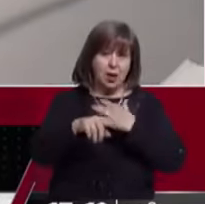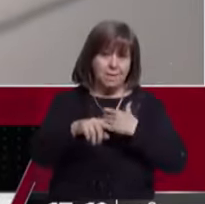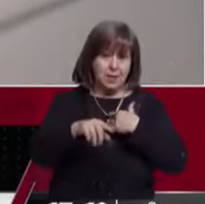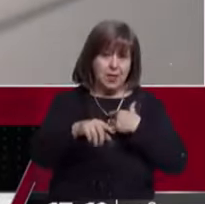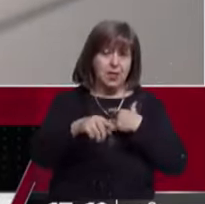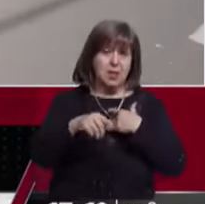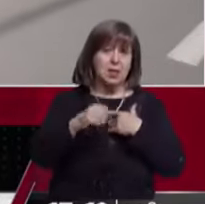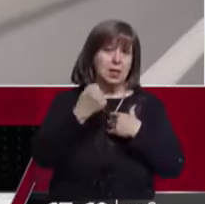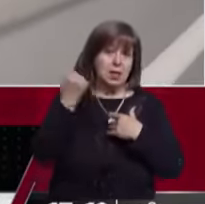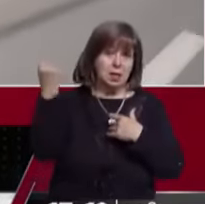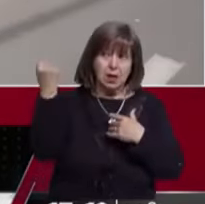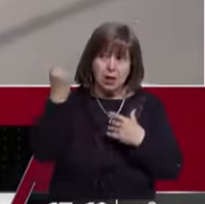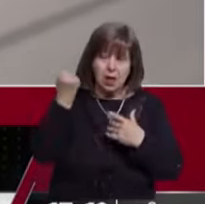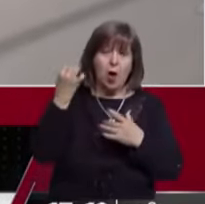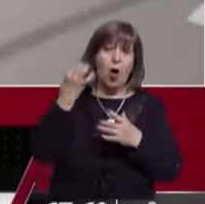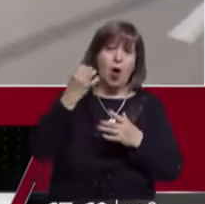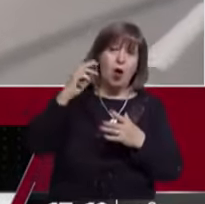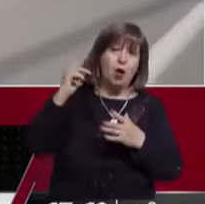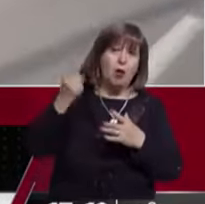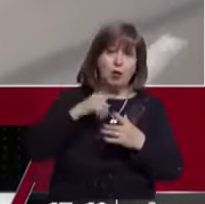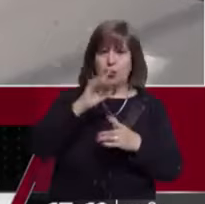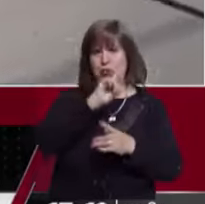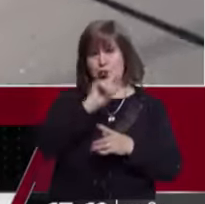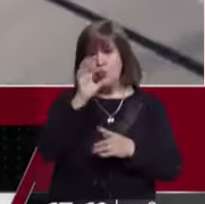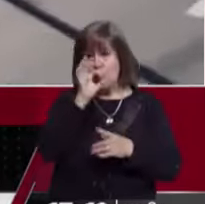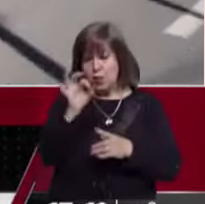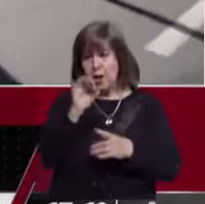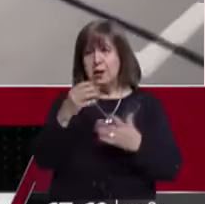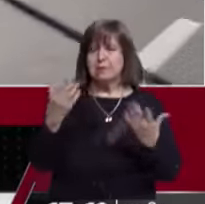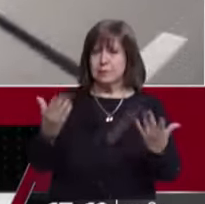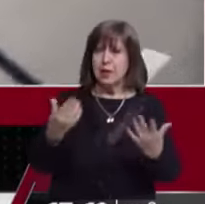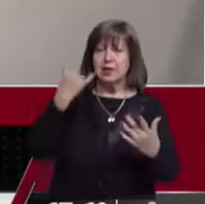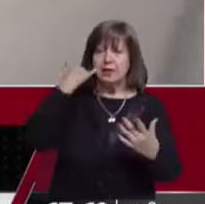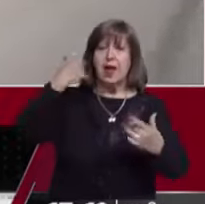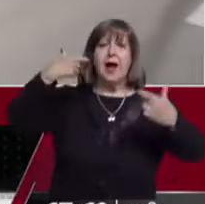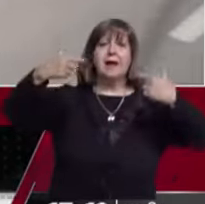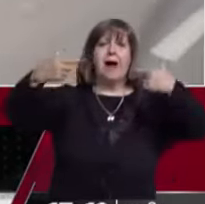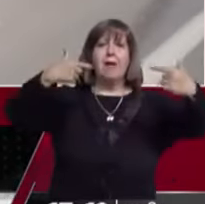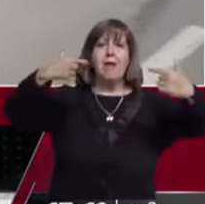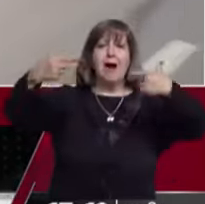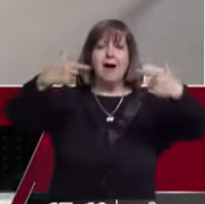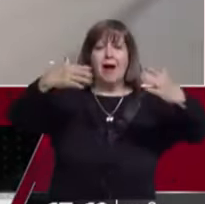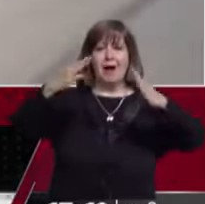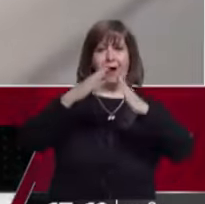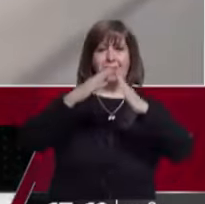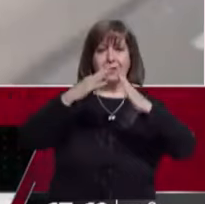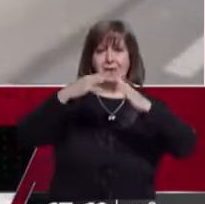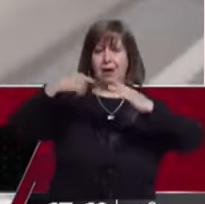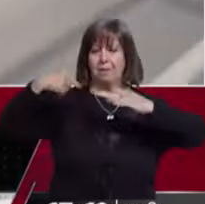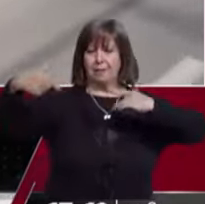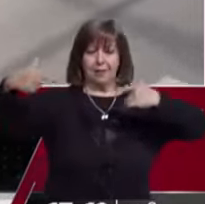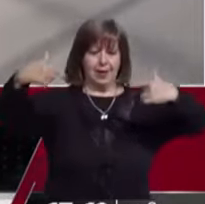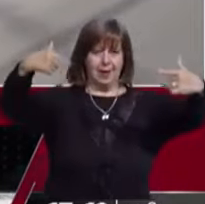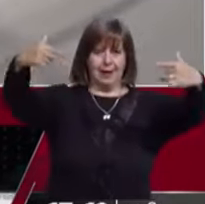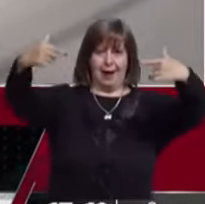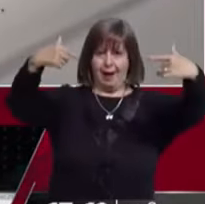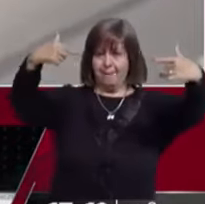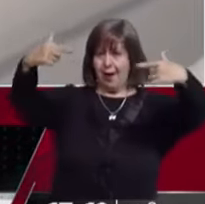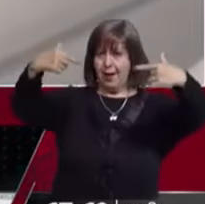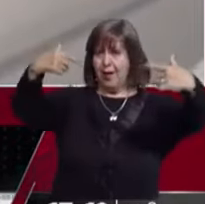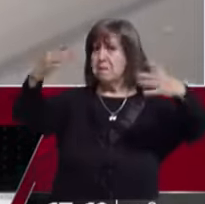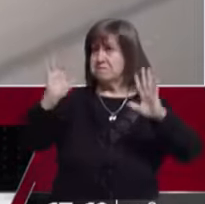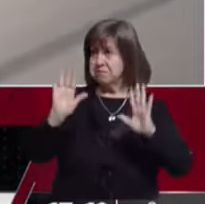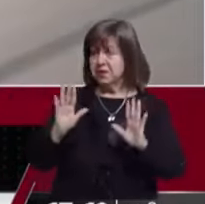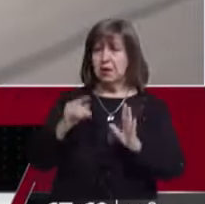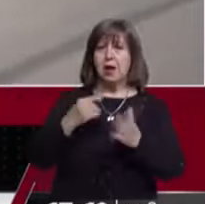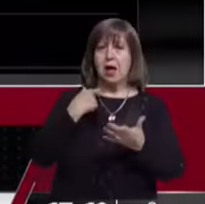Sabemos que se han recogido imágenes de cámaras de seguridad, más allá de todo lo que ya se nos ha confirmado a través de fuentes